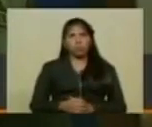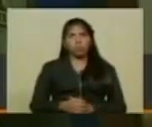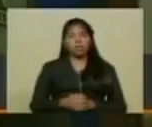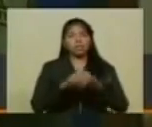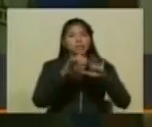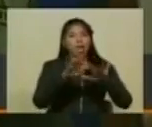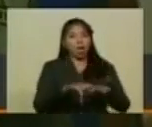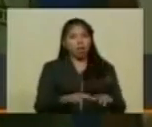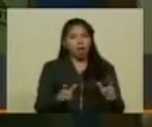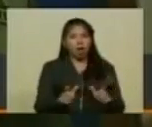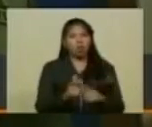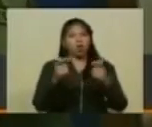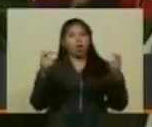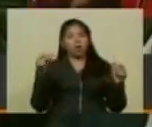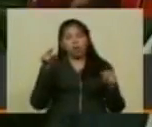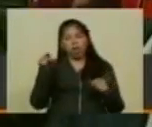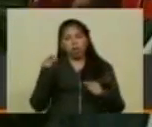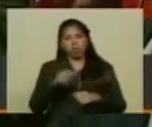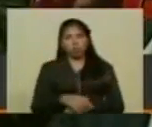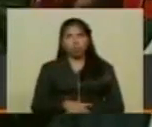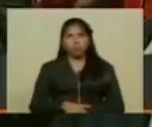Secretario General del CODENA.